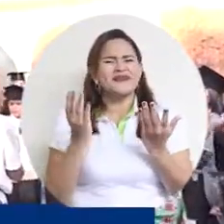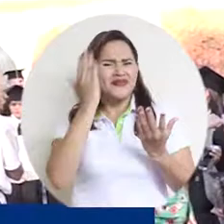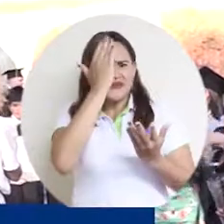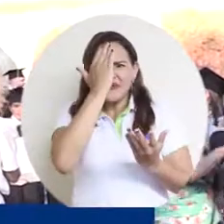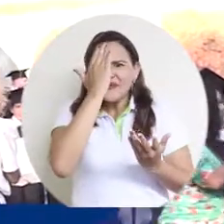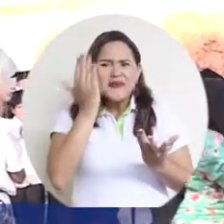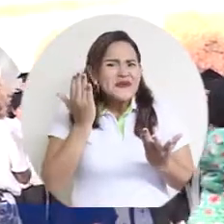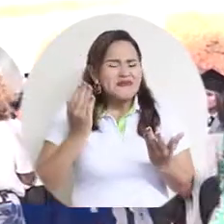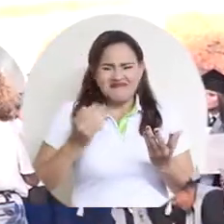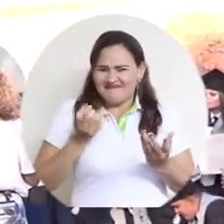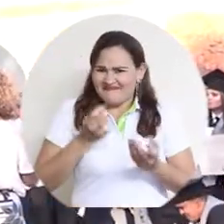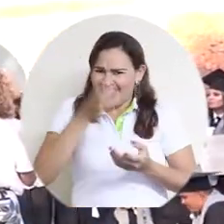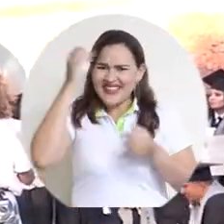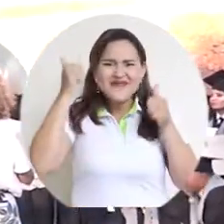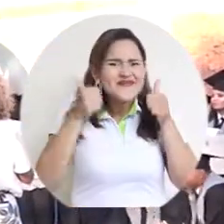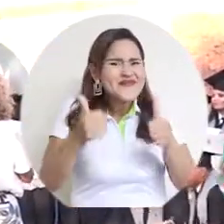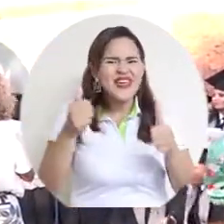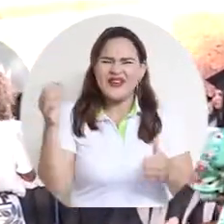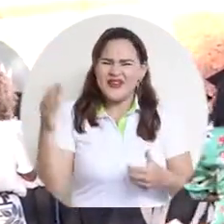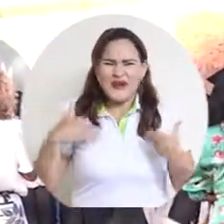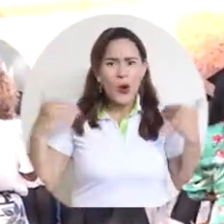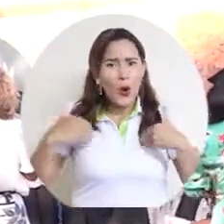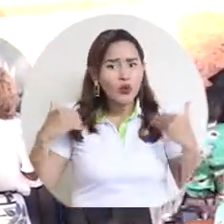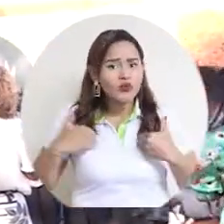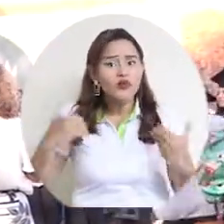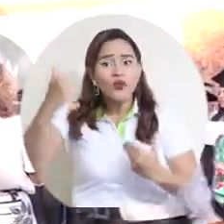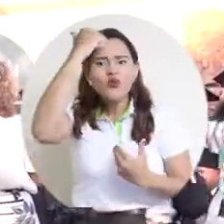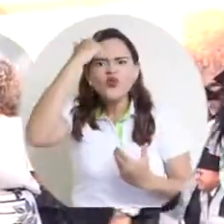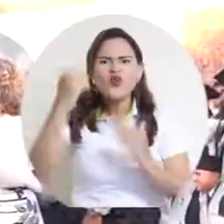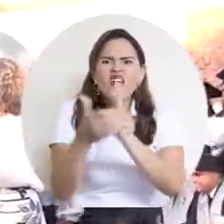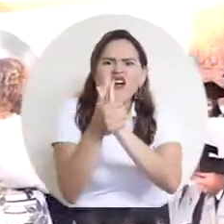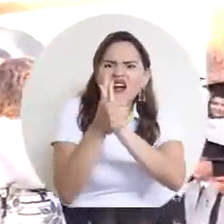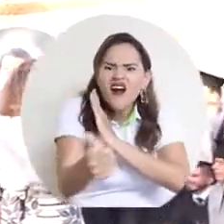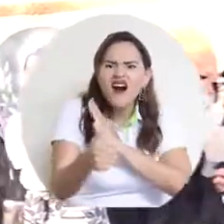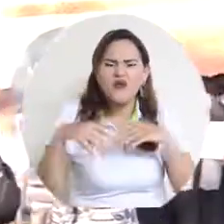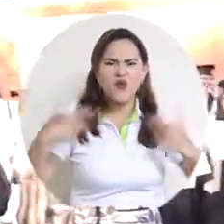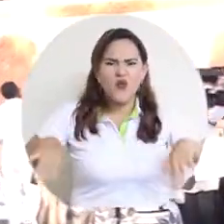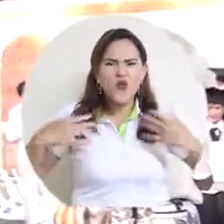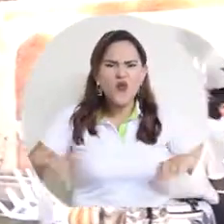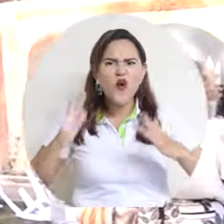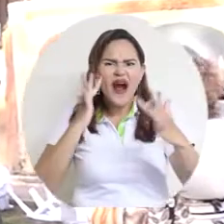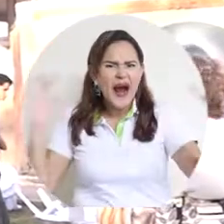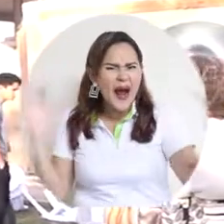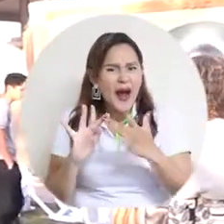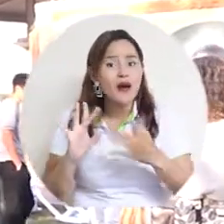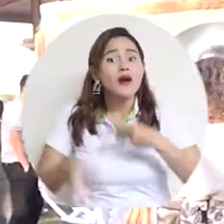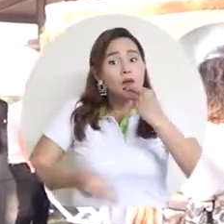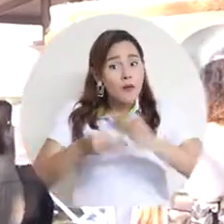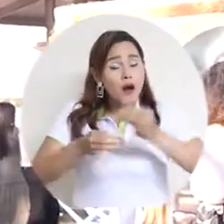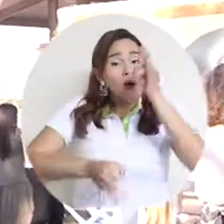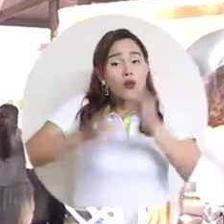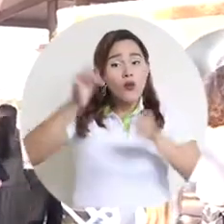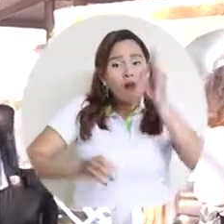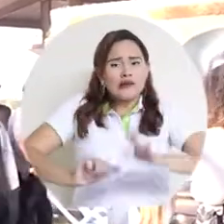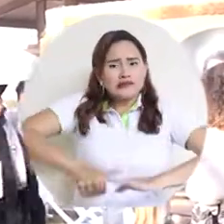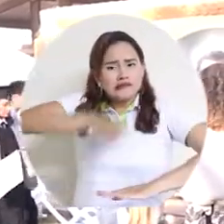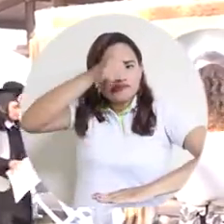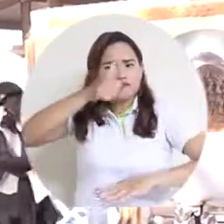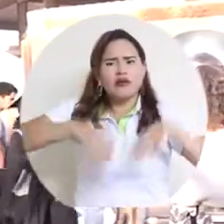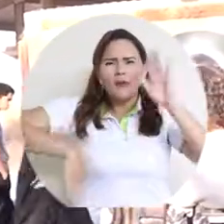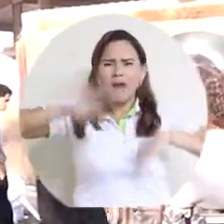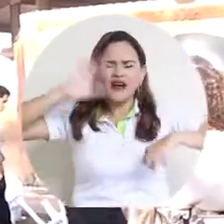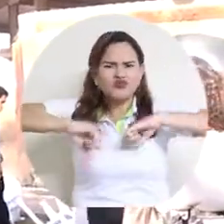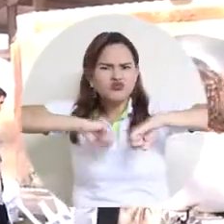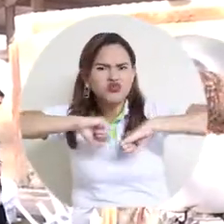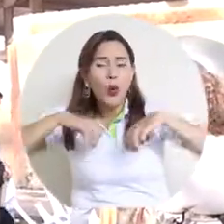aseguro que los profesores que trajeron fueron excepcionales, de profesores del posgrado de cualquier otra universidad, magistrados de la